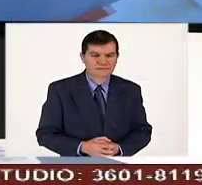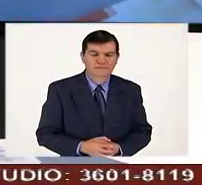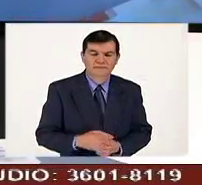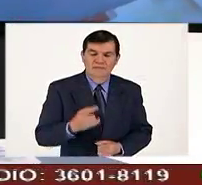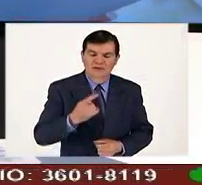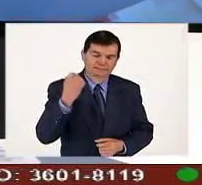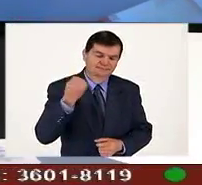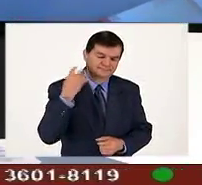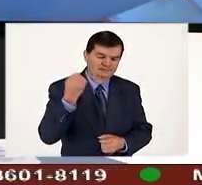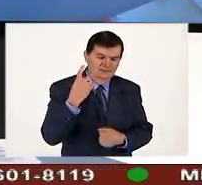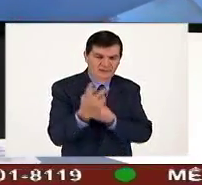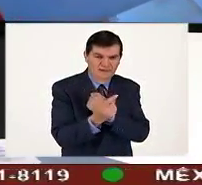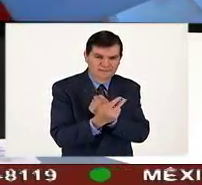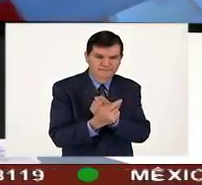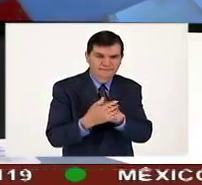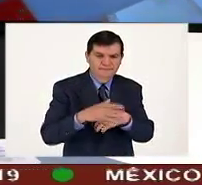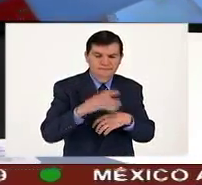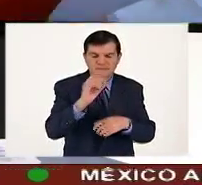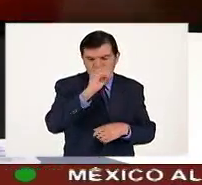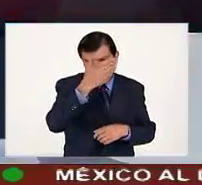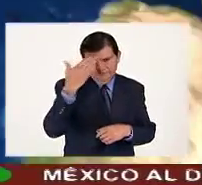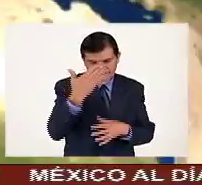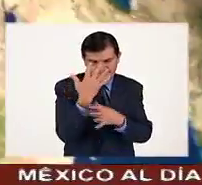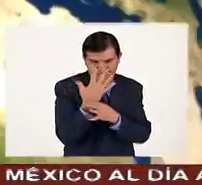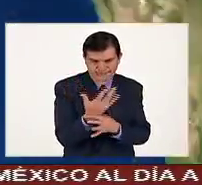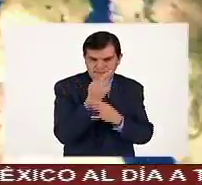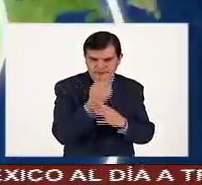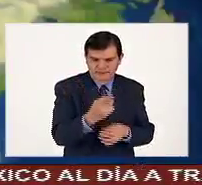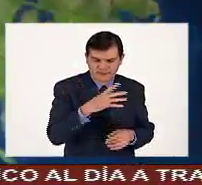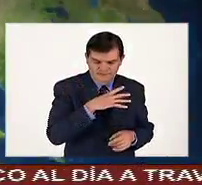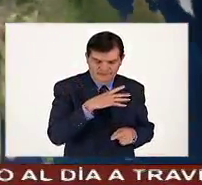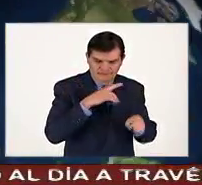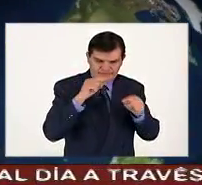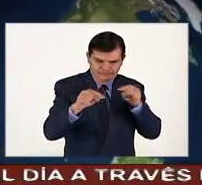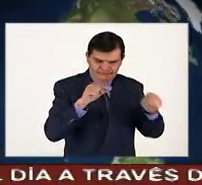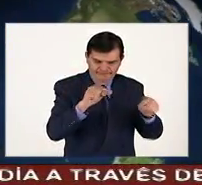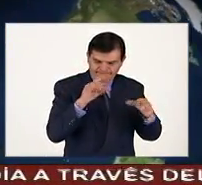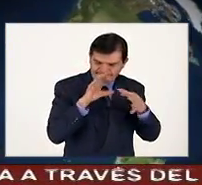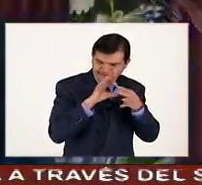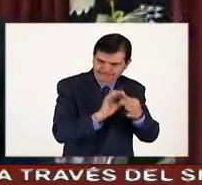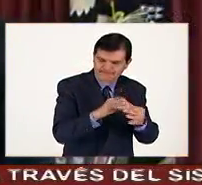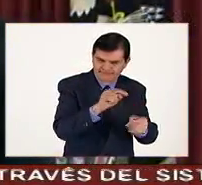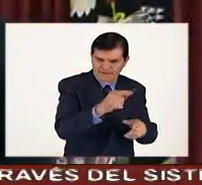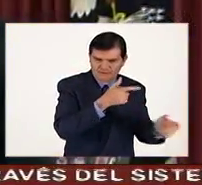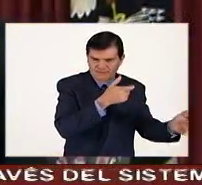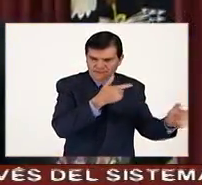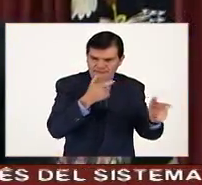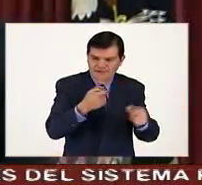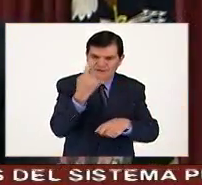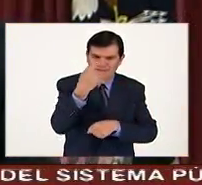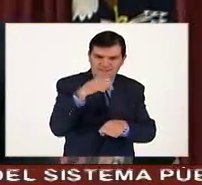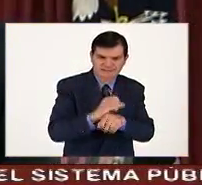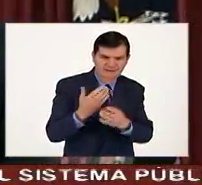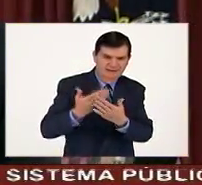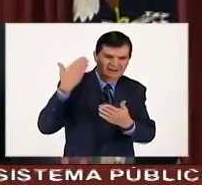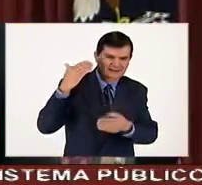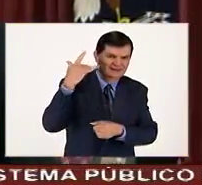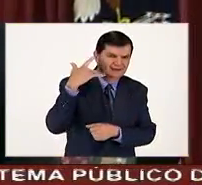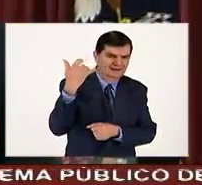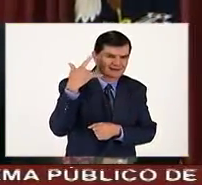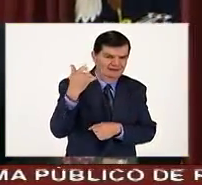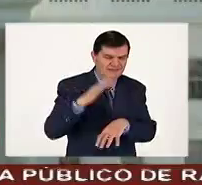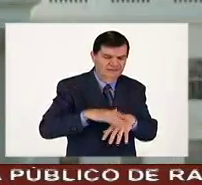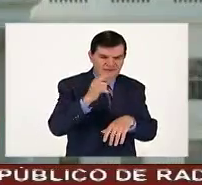En un discurso televisado, el presidente Barack Obama afirmó que existen elementos para vincular el tiroteo de la semana pasada en California con